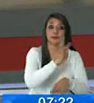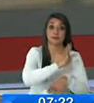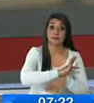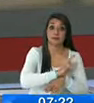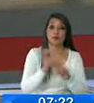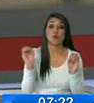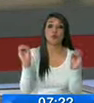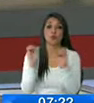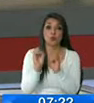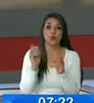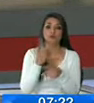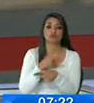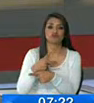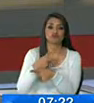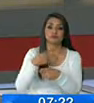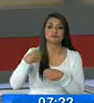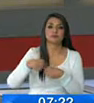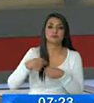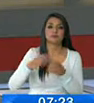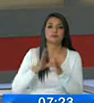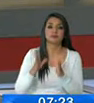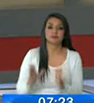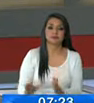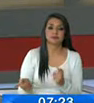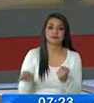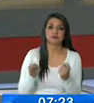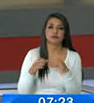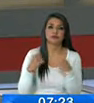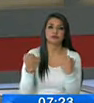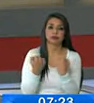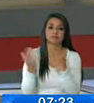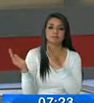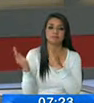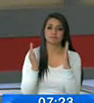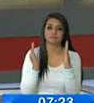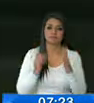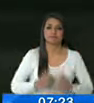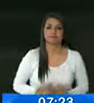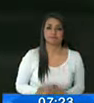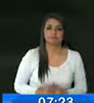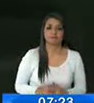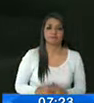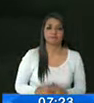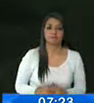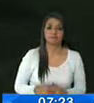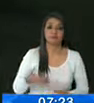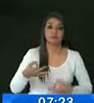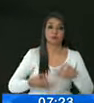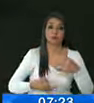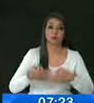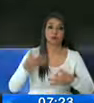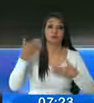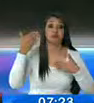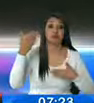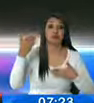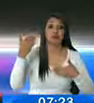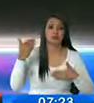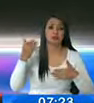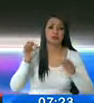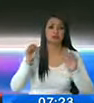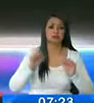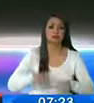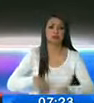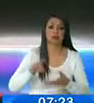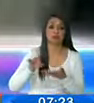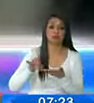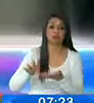o el Consejo de Participación Ciudadana y Control Social Transitorio. El juicio político es una de las alternativas para la destitución